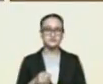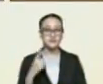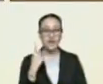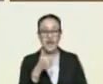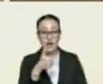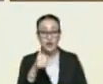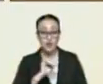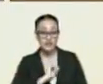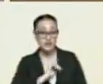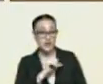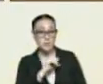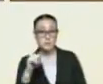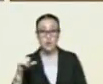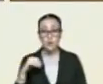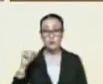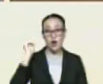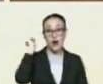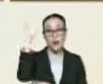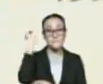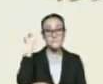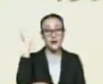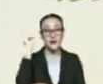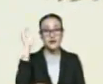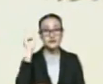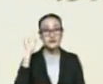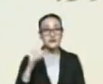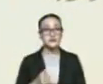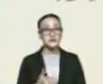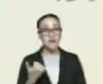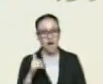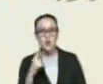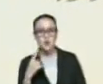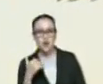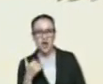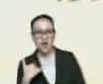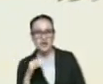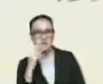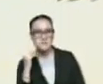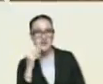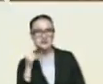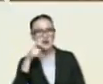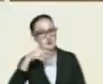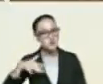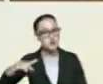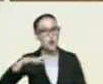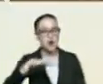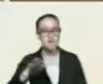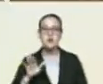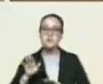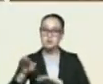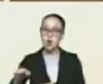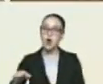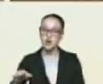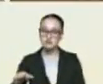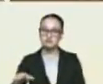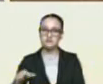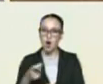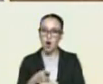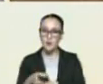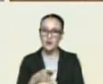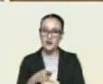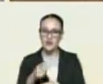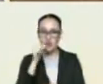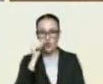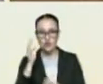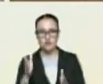una identidad propia. Hay quienes ya venían con experiencia y el pueblo de su estado los ratificó como gobernadores